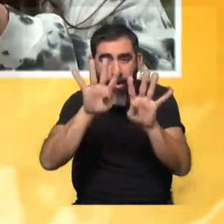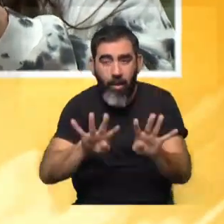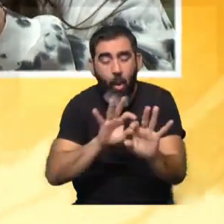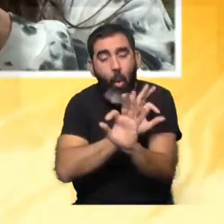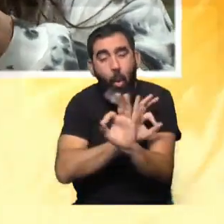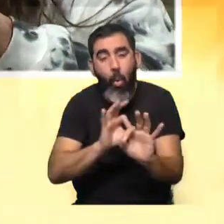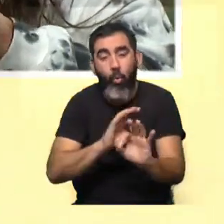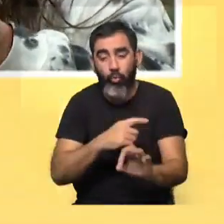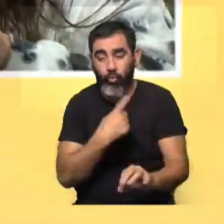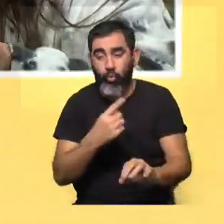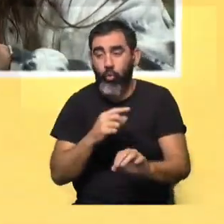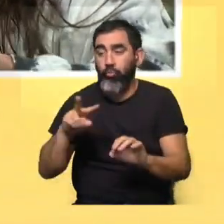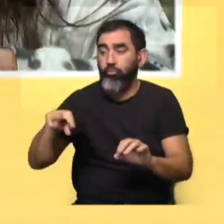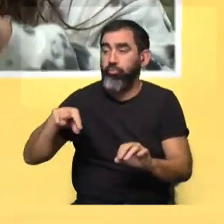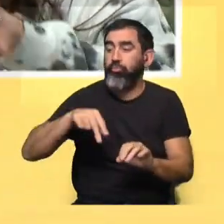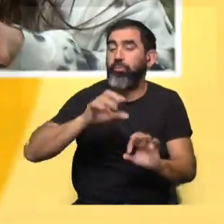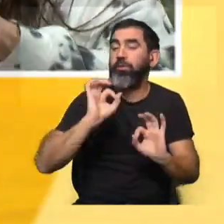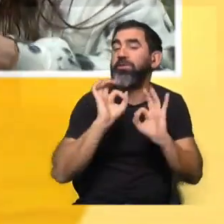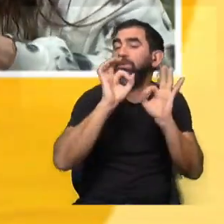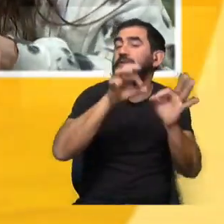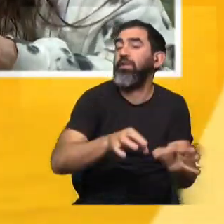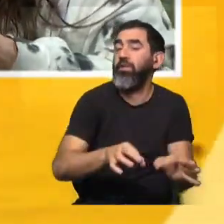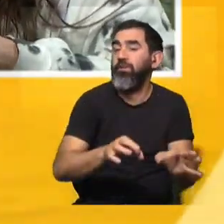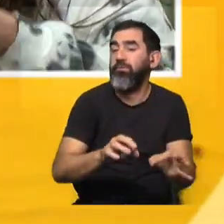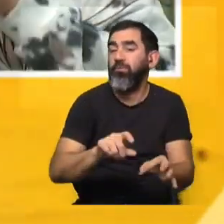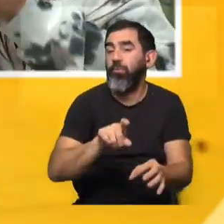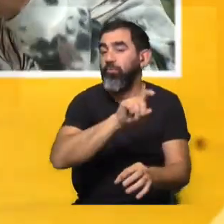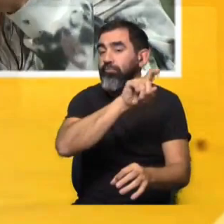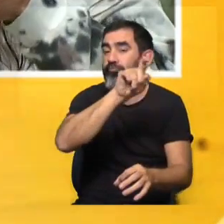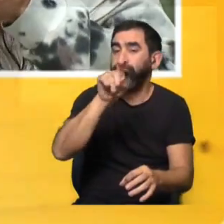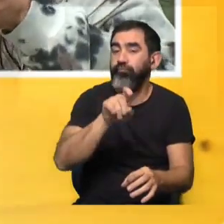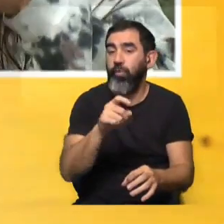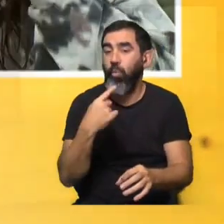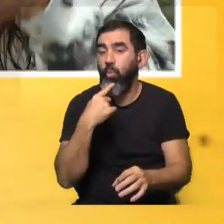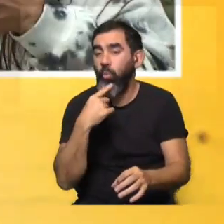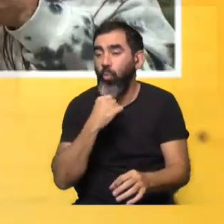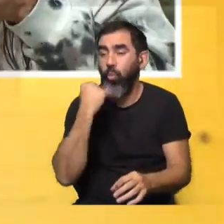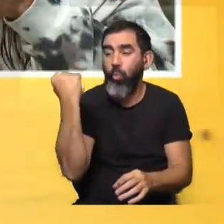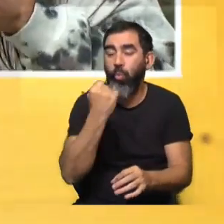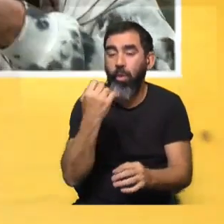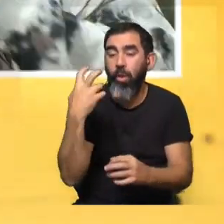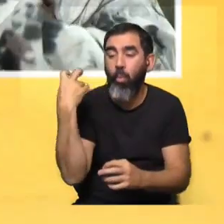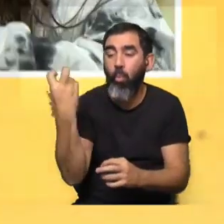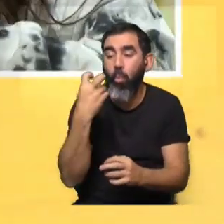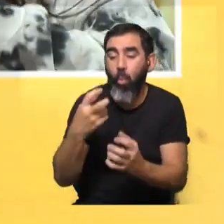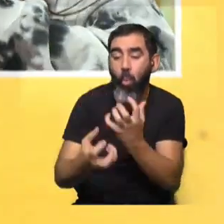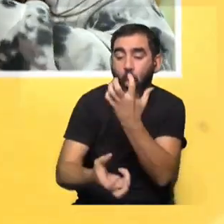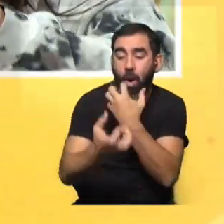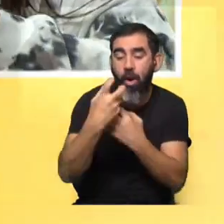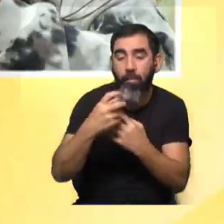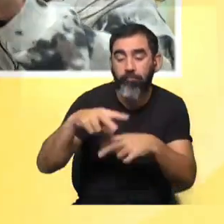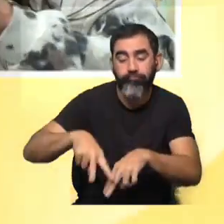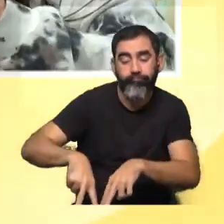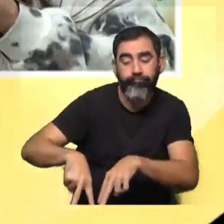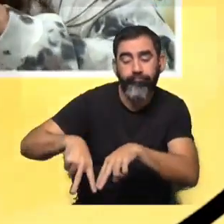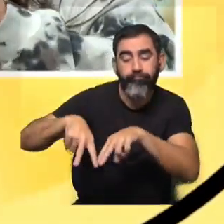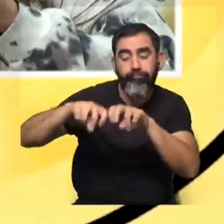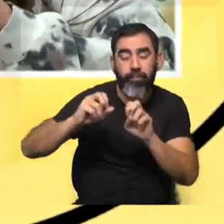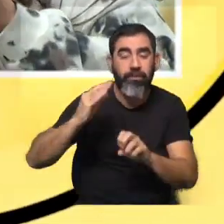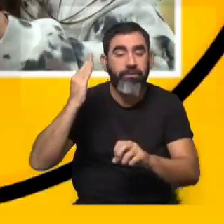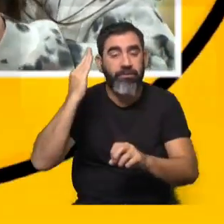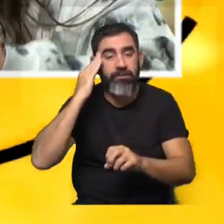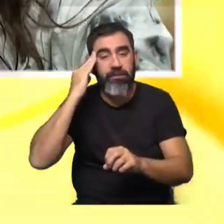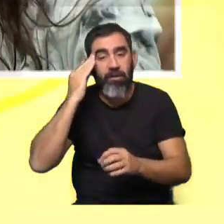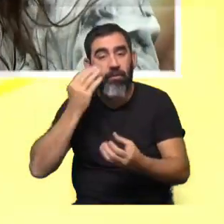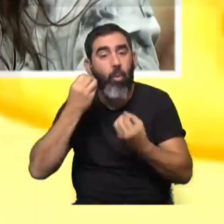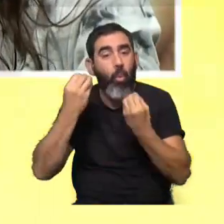sus propios medios como un animal silvestre? Entonces, todas estas interrogantes, era importantísimo conseguir al ejemplar para poder empezar a dilucidar cuál es